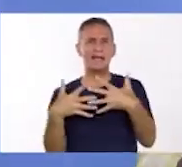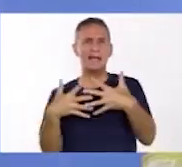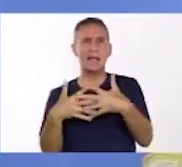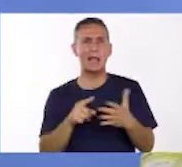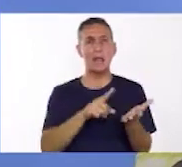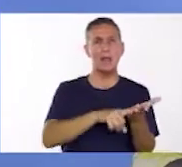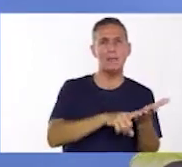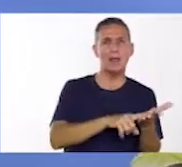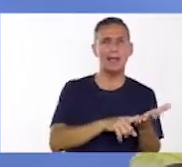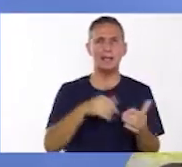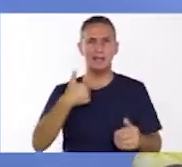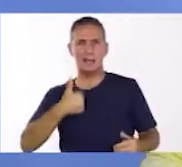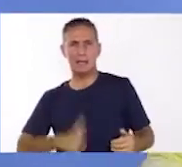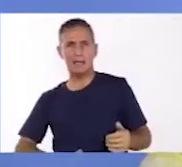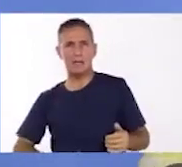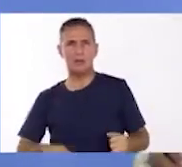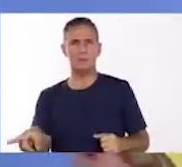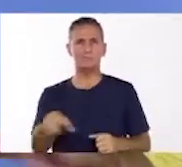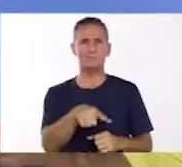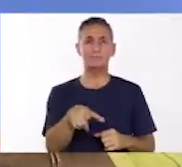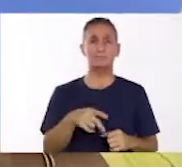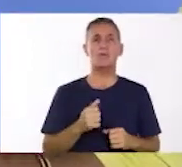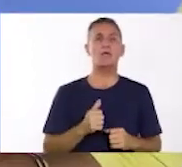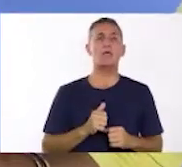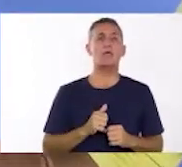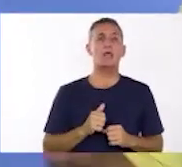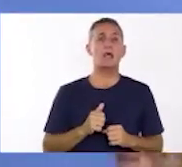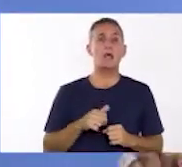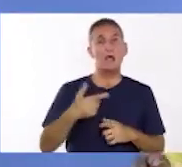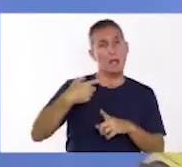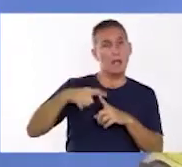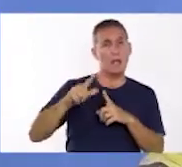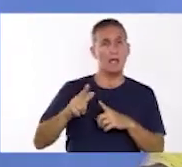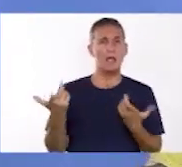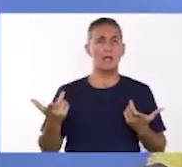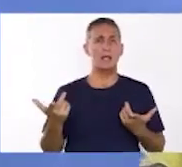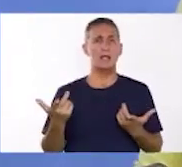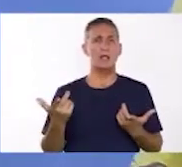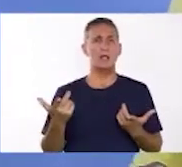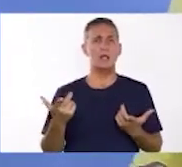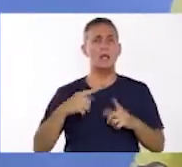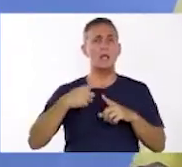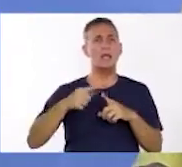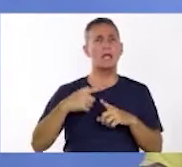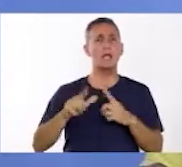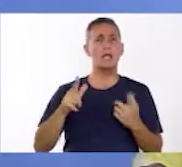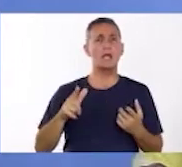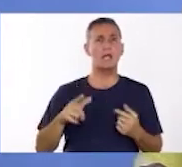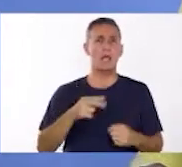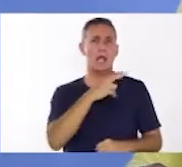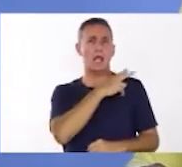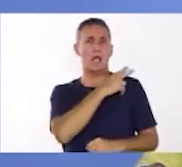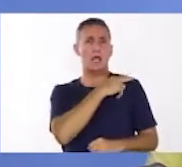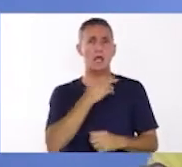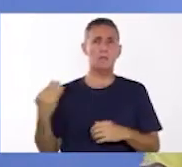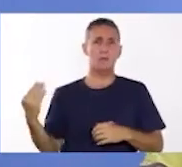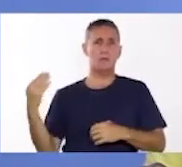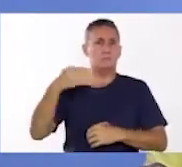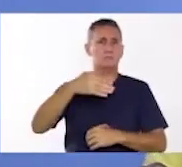relación padre-hijo. Bien, y el otro es el jefe, aquel que